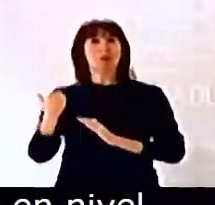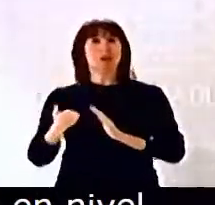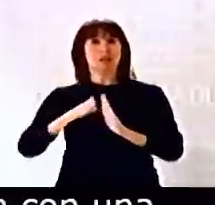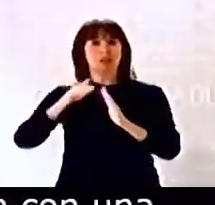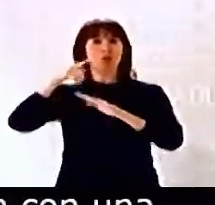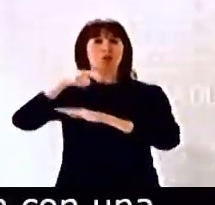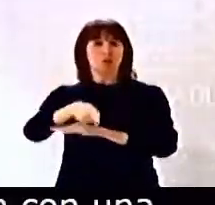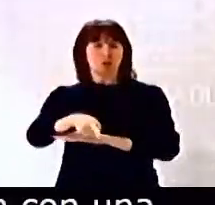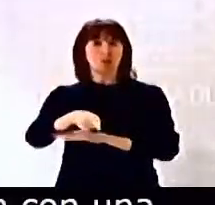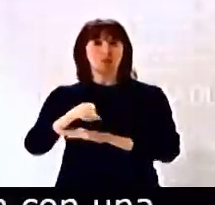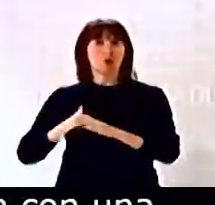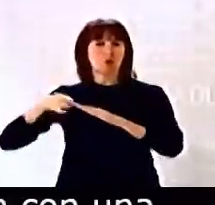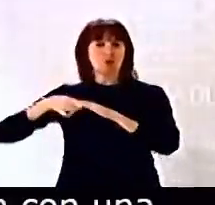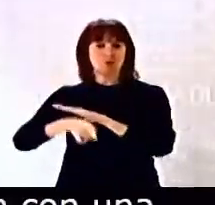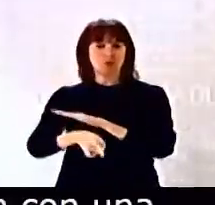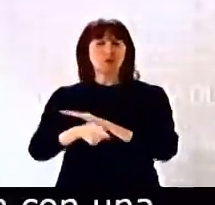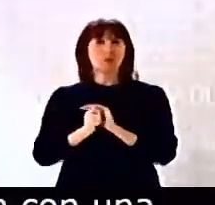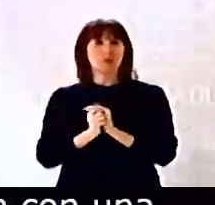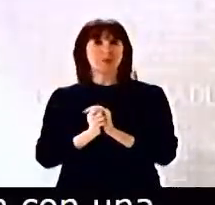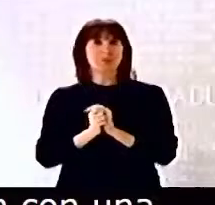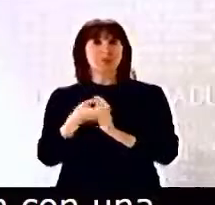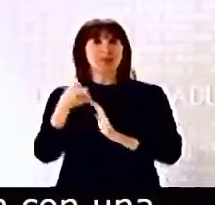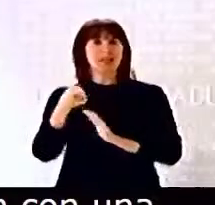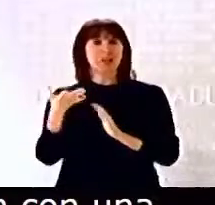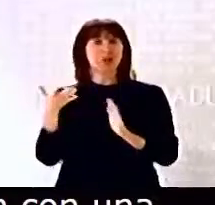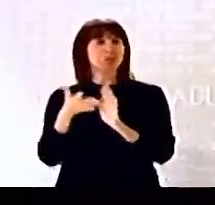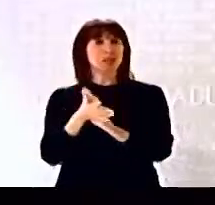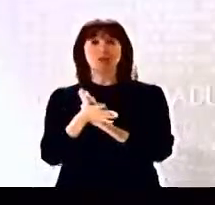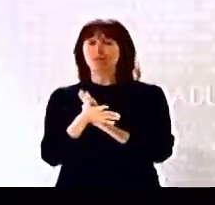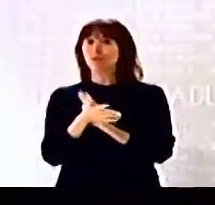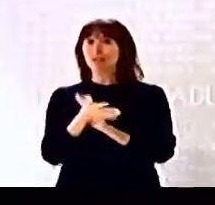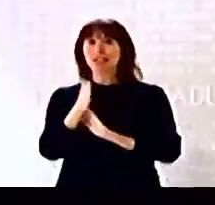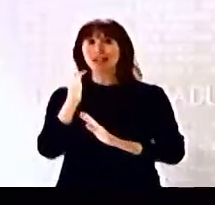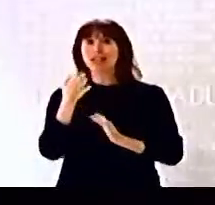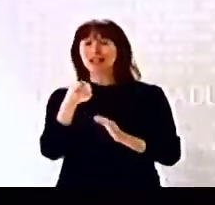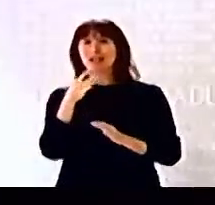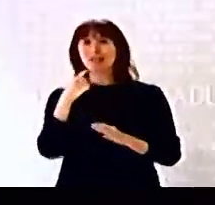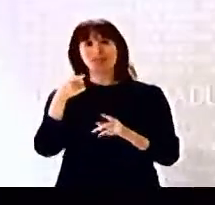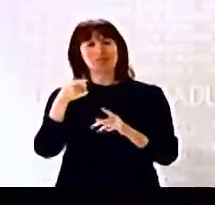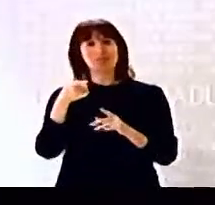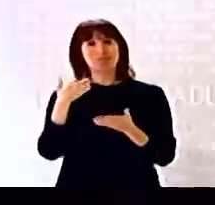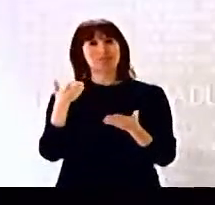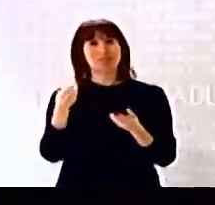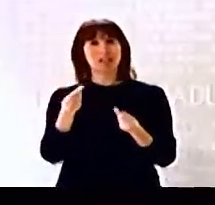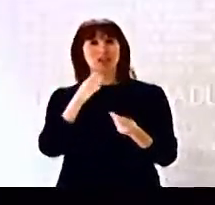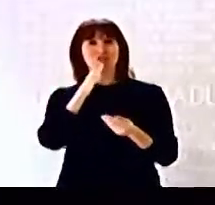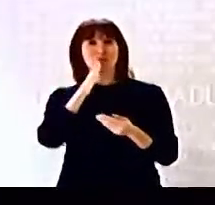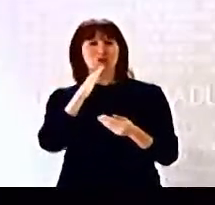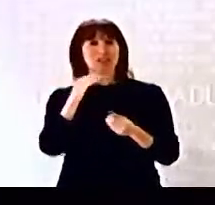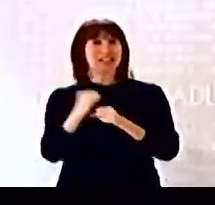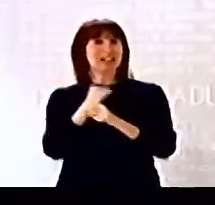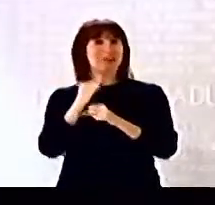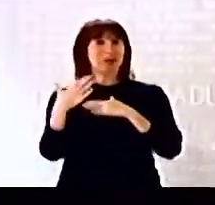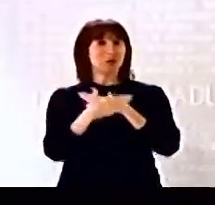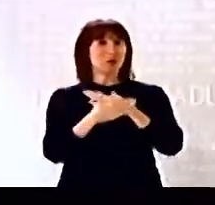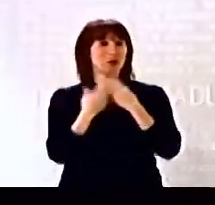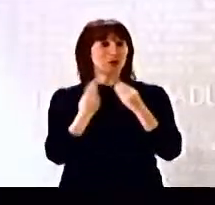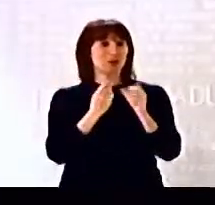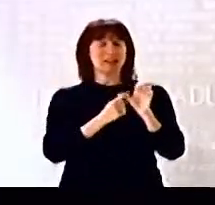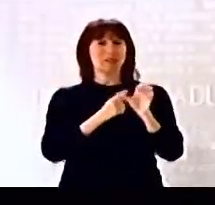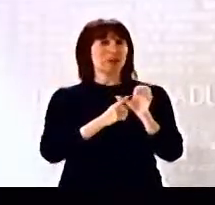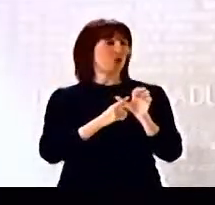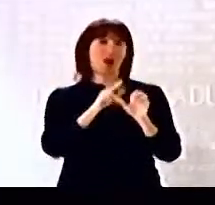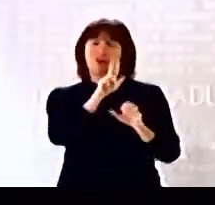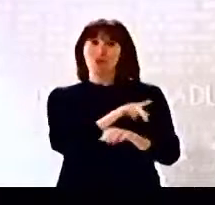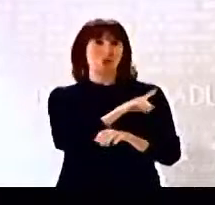con una velocidad muy importante. Y eso no es el trabajo del Gobierno de la Junta de Extremadura, eso es el